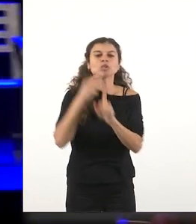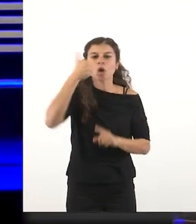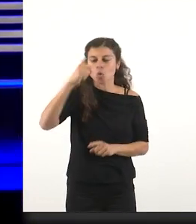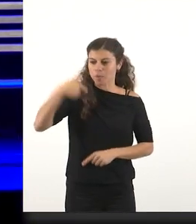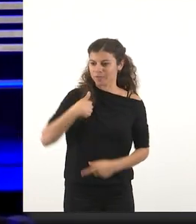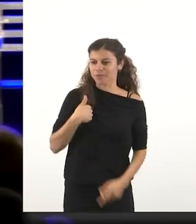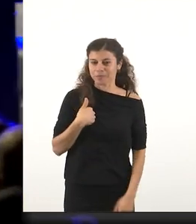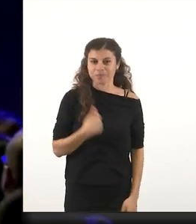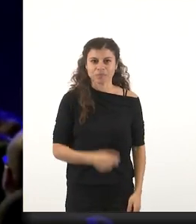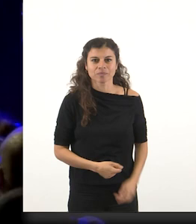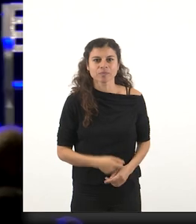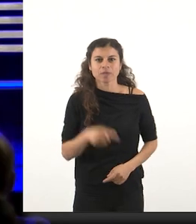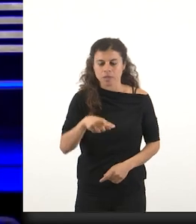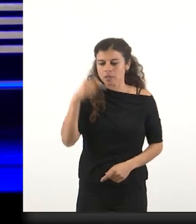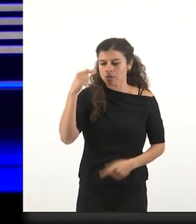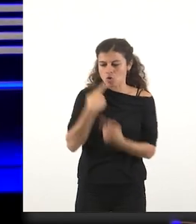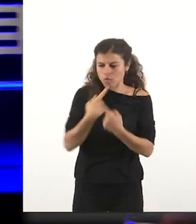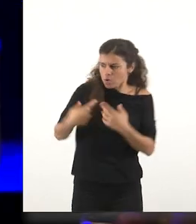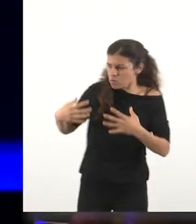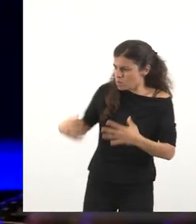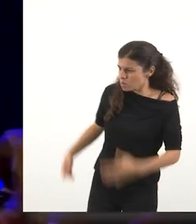¡Ah! Hostia, tío.